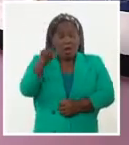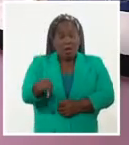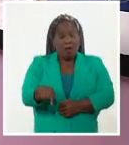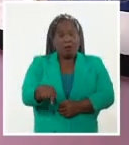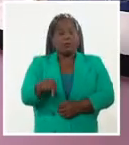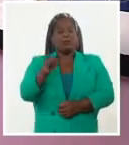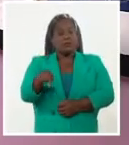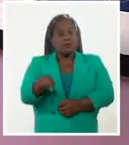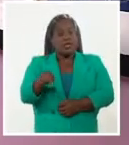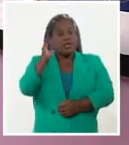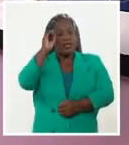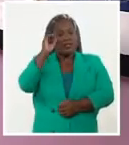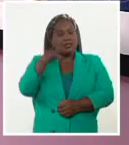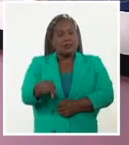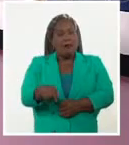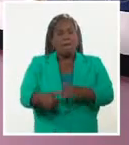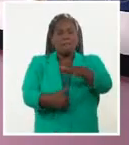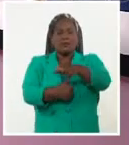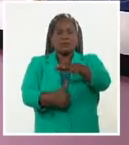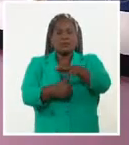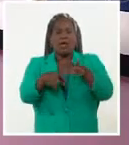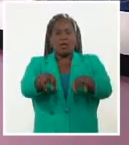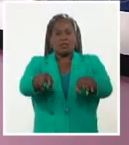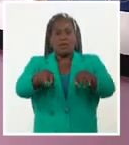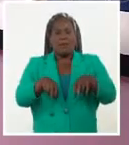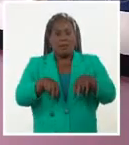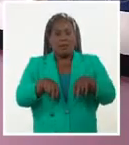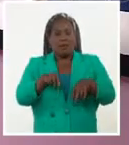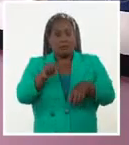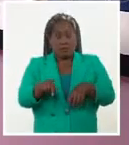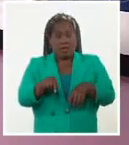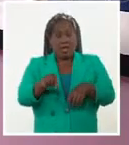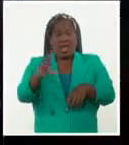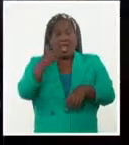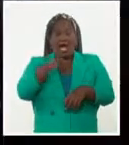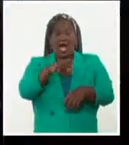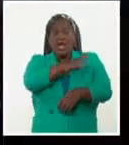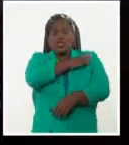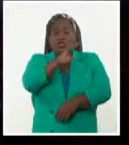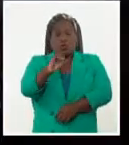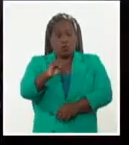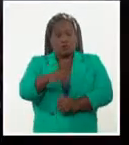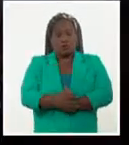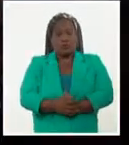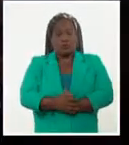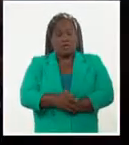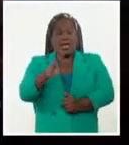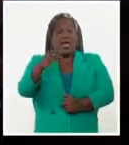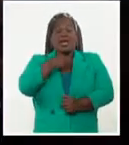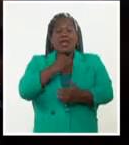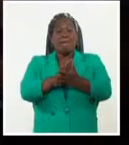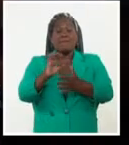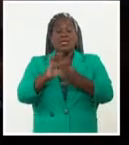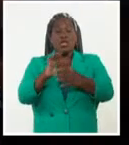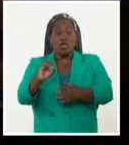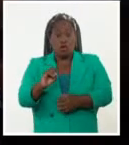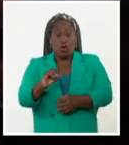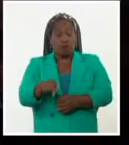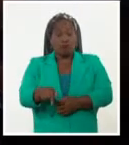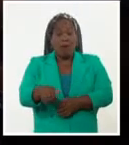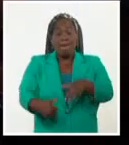iniciativa legislativa ante el presidente de la Asamblea Nacional de la instancia, Esteban Lasso Hernández. Rubén Remigio Ferro, presidente del